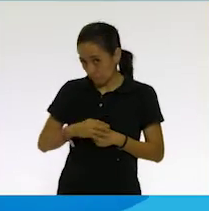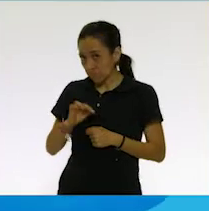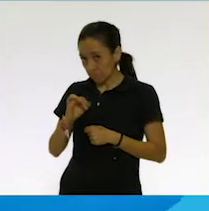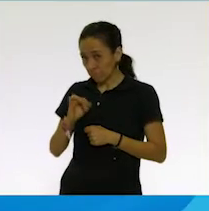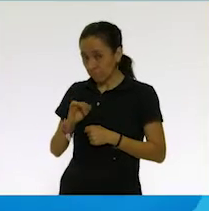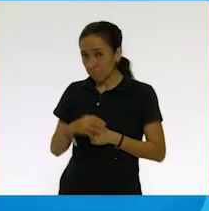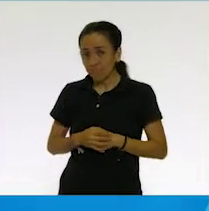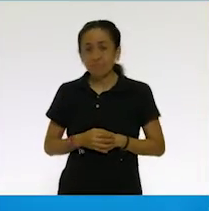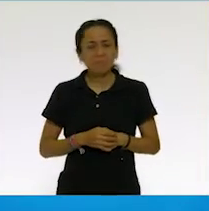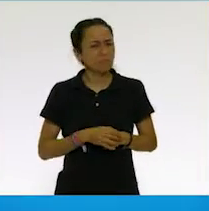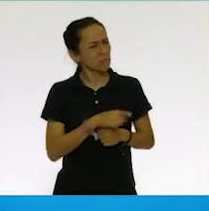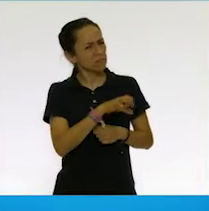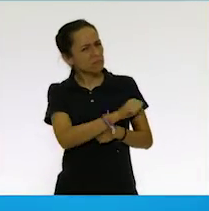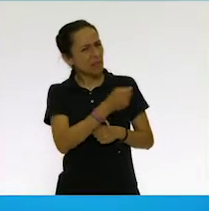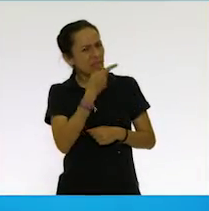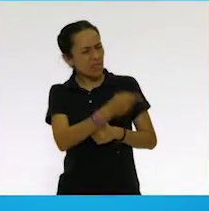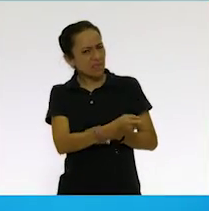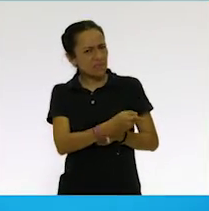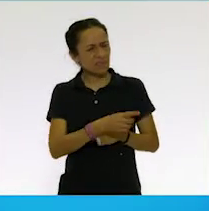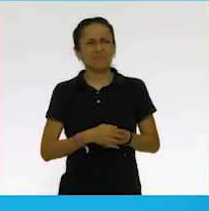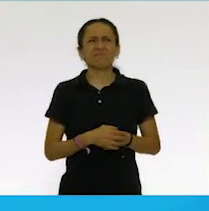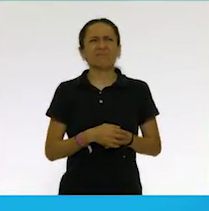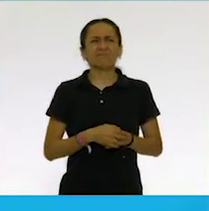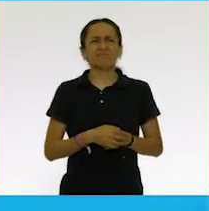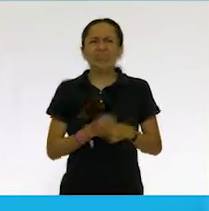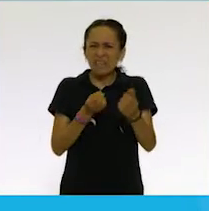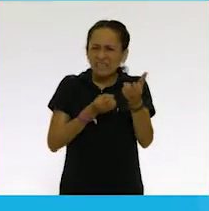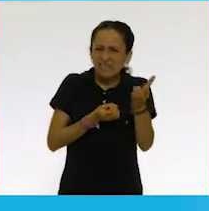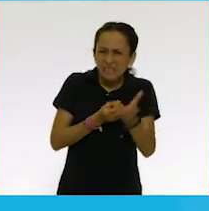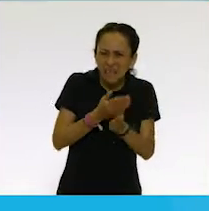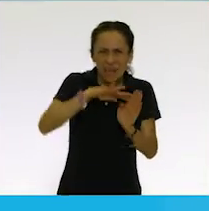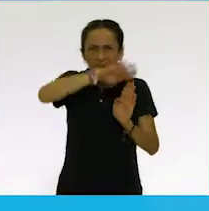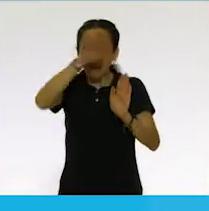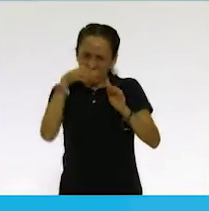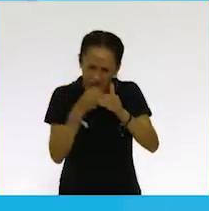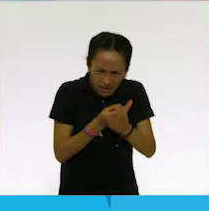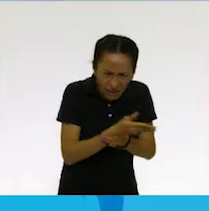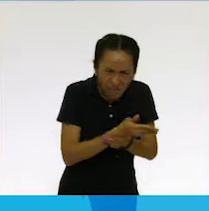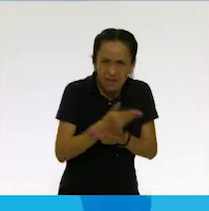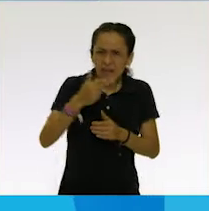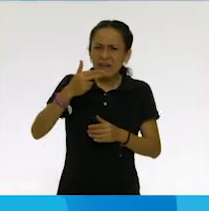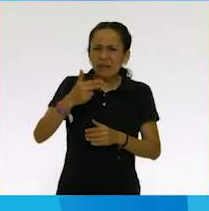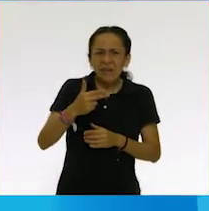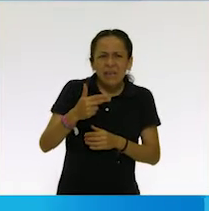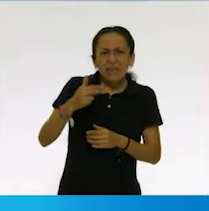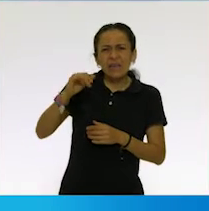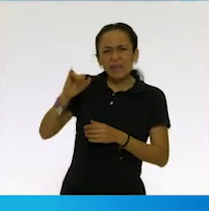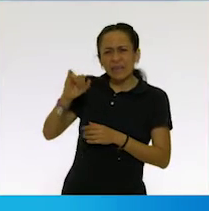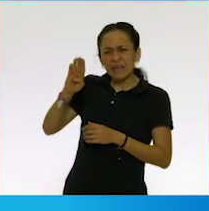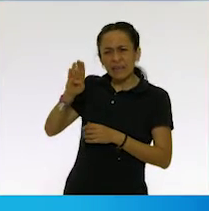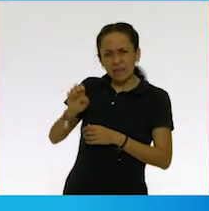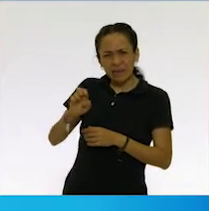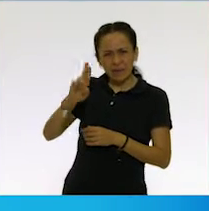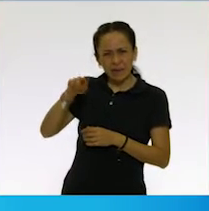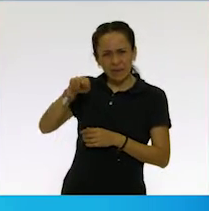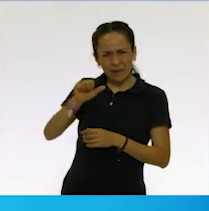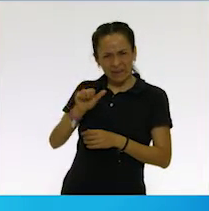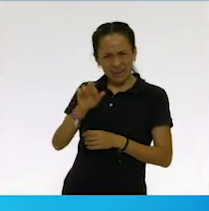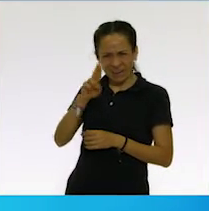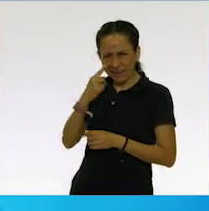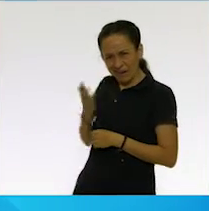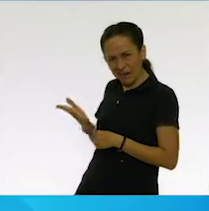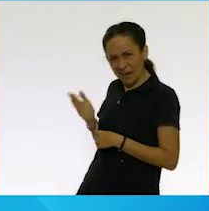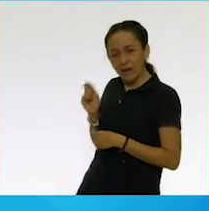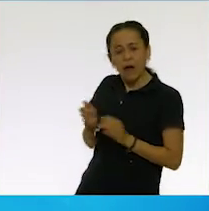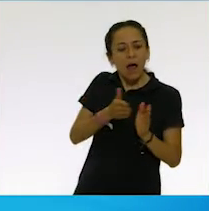muy importante. Salen de hibernar. Ese es el periodo, o así se le conoce al periodo, en donde